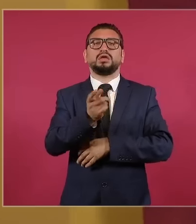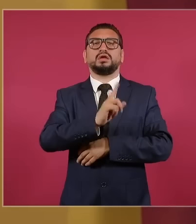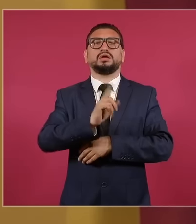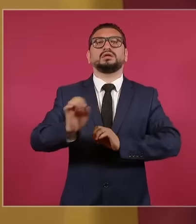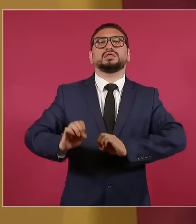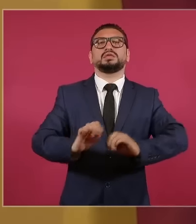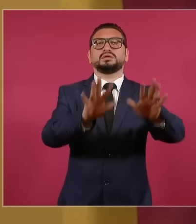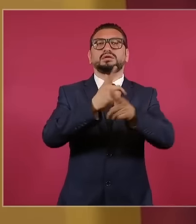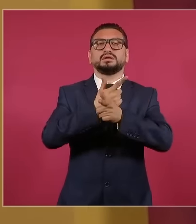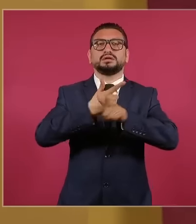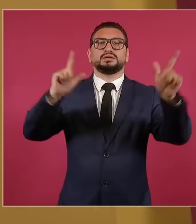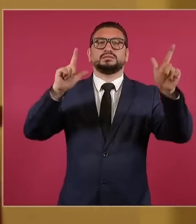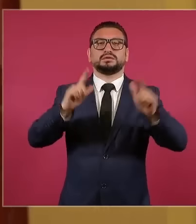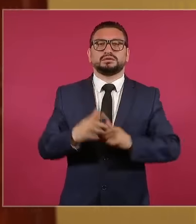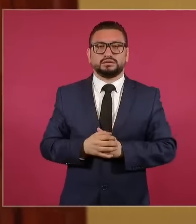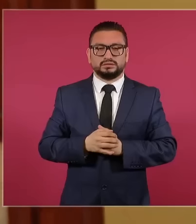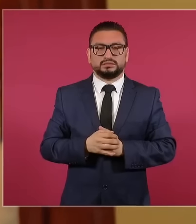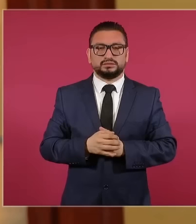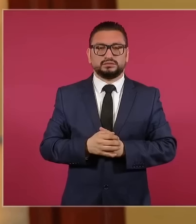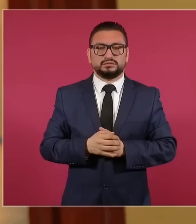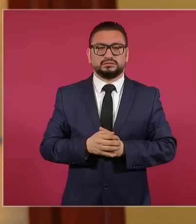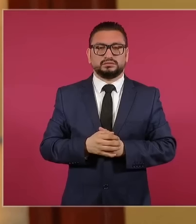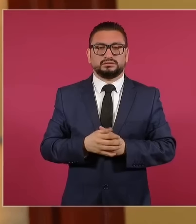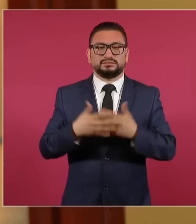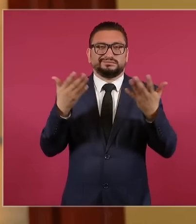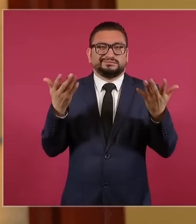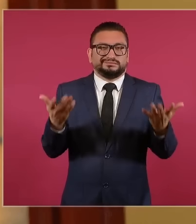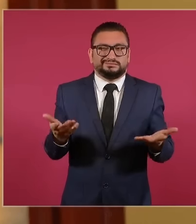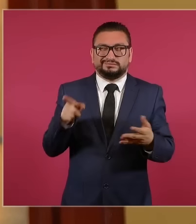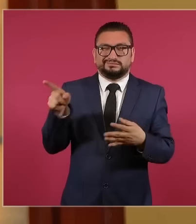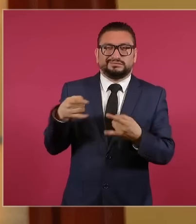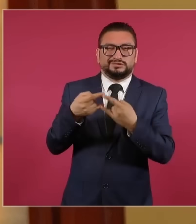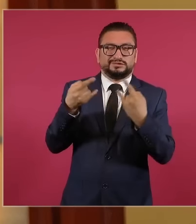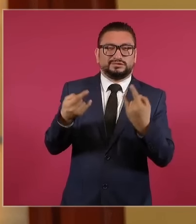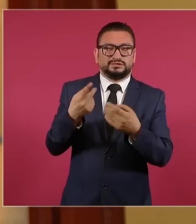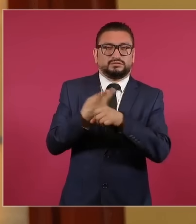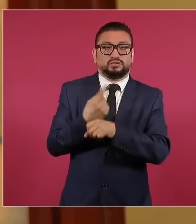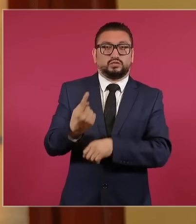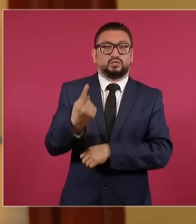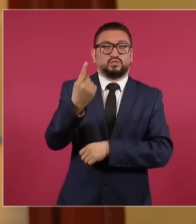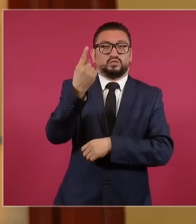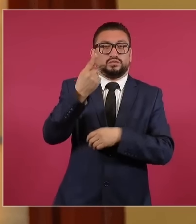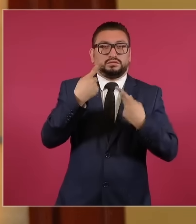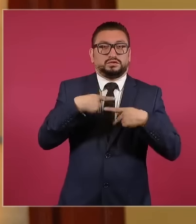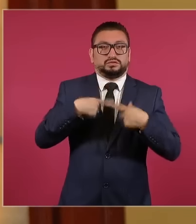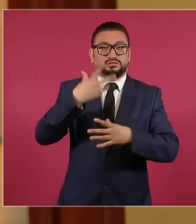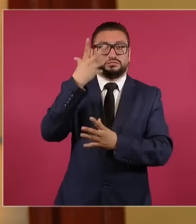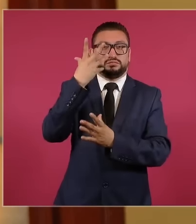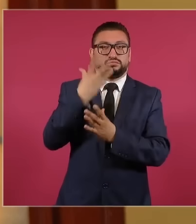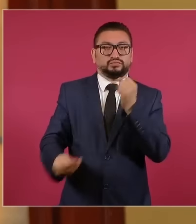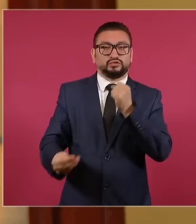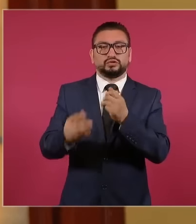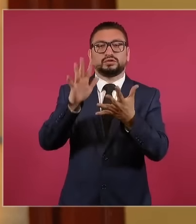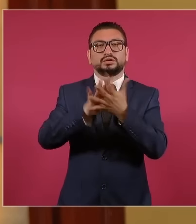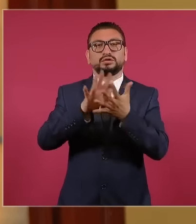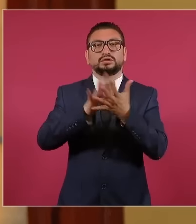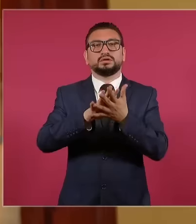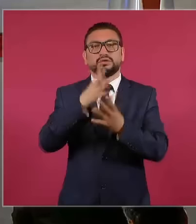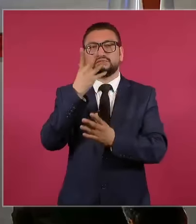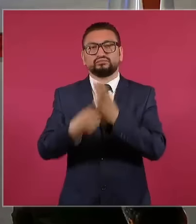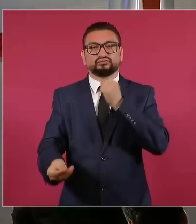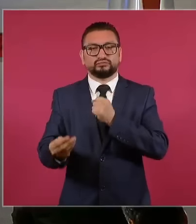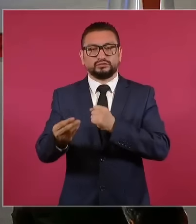libertad y pues es aquel caso en donde uno de ellos se dio a la fuga del penal adentro